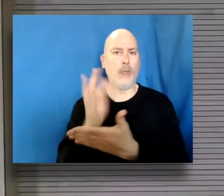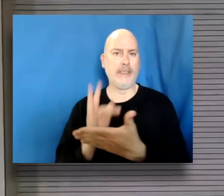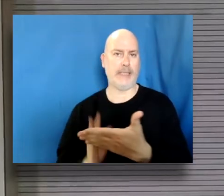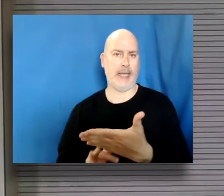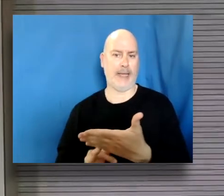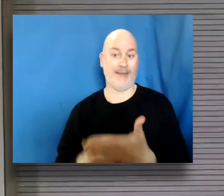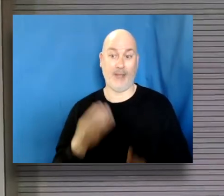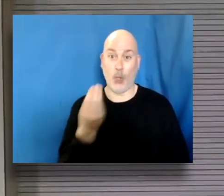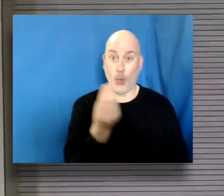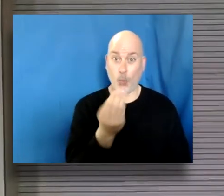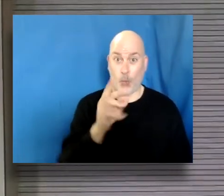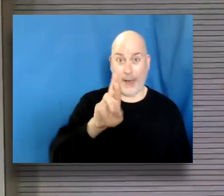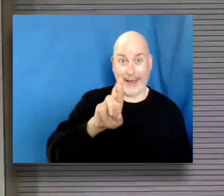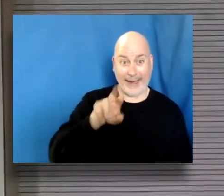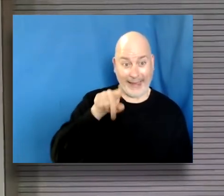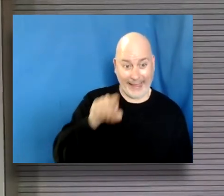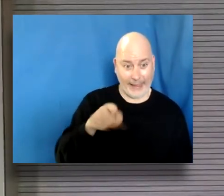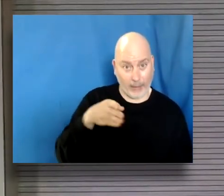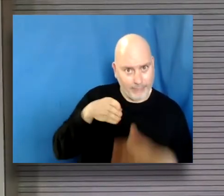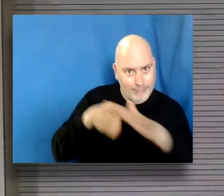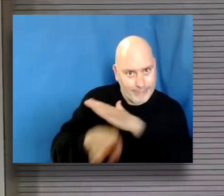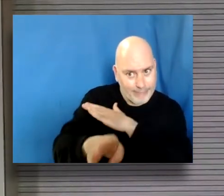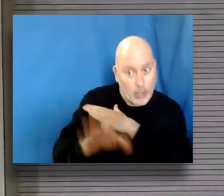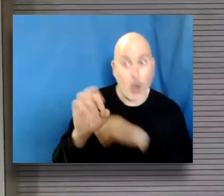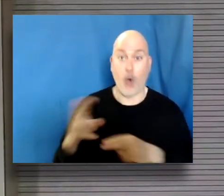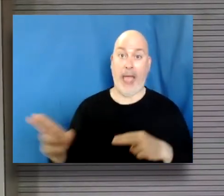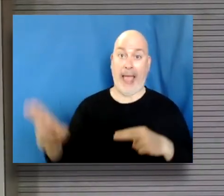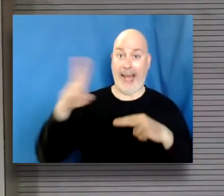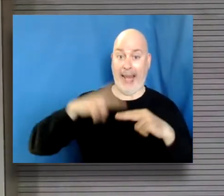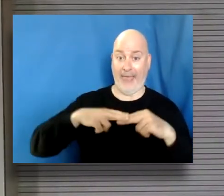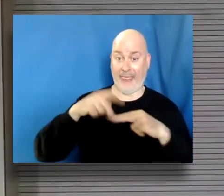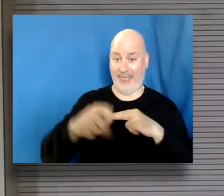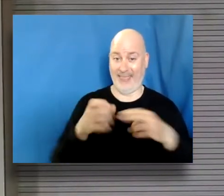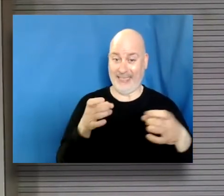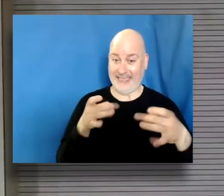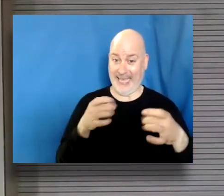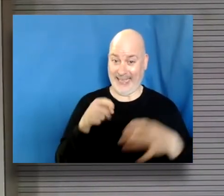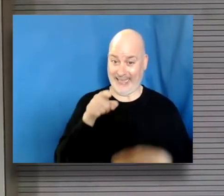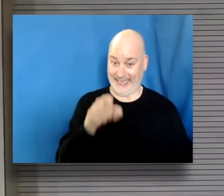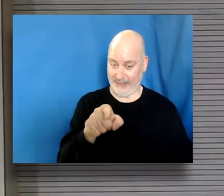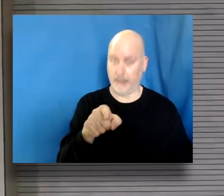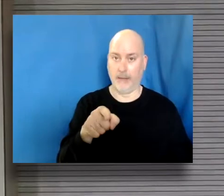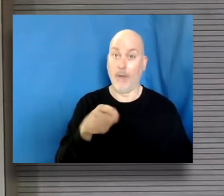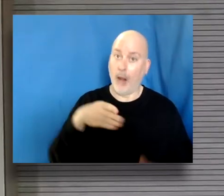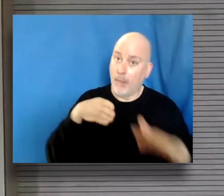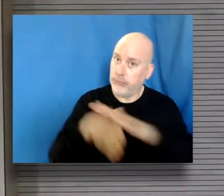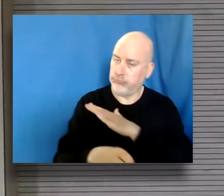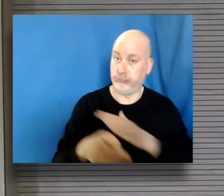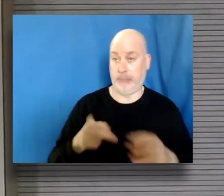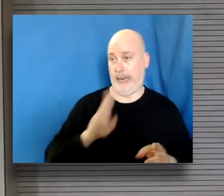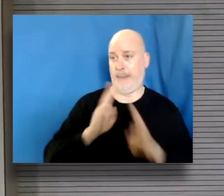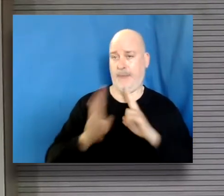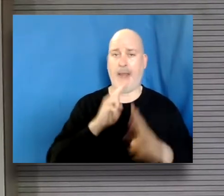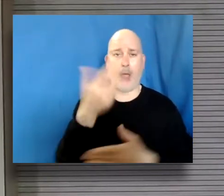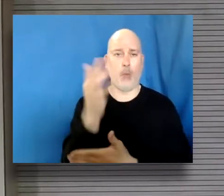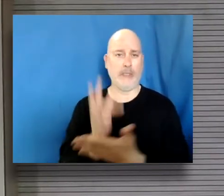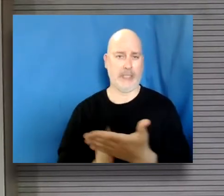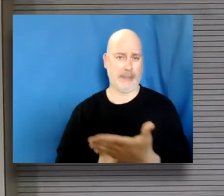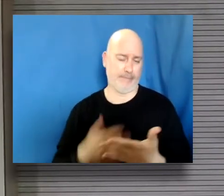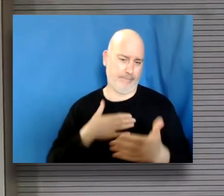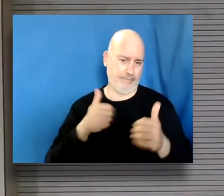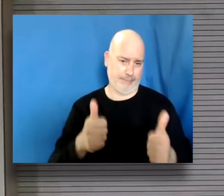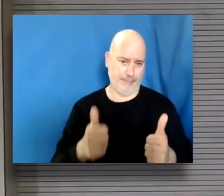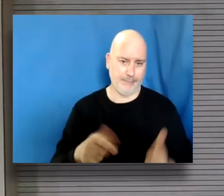código QR o a través del enlace que compartimos en el chat y pasamos a responder a las preguntas que nos